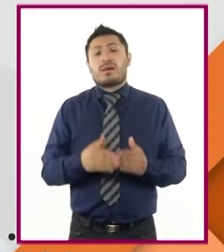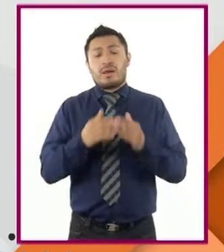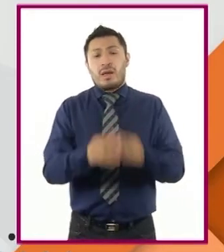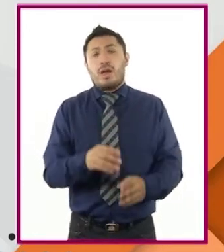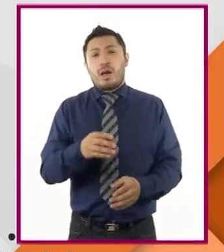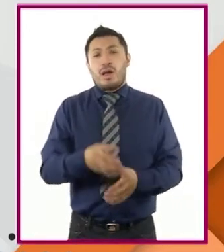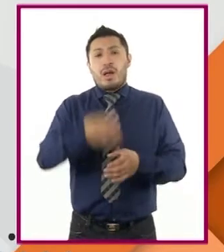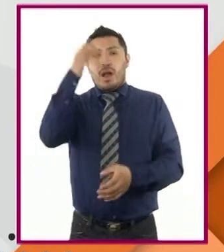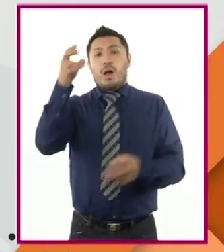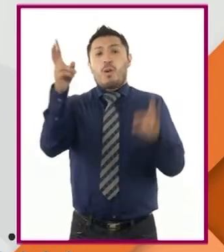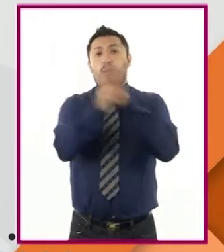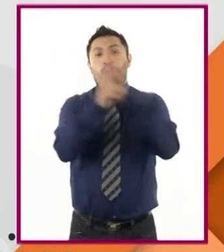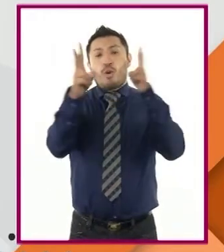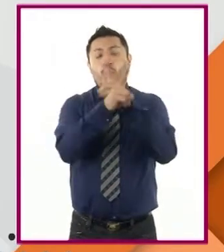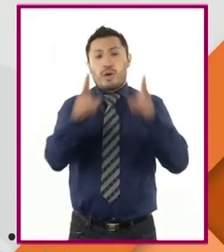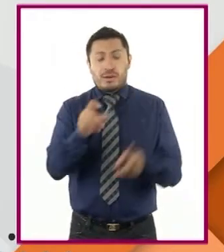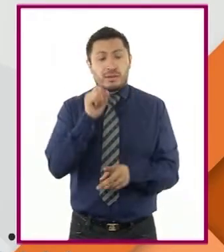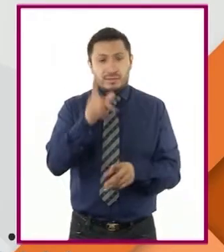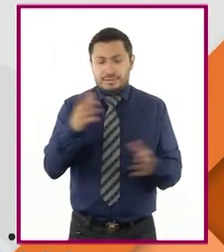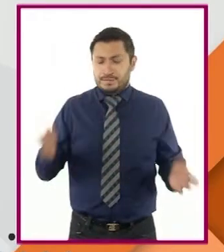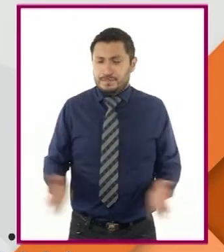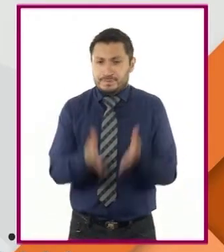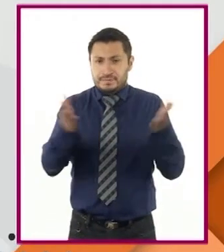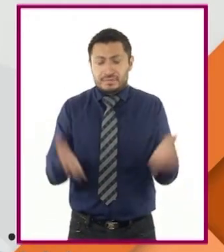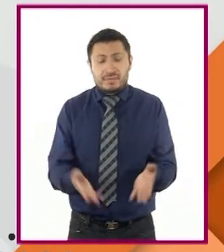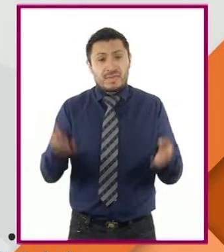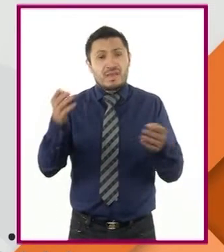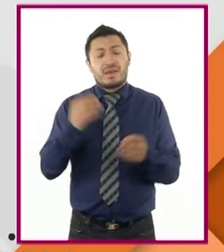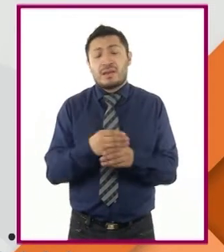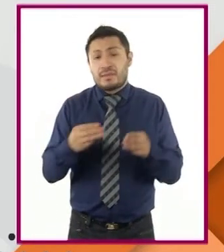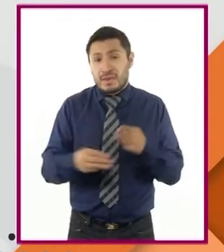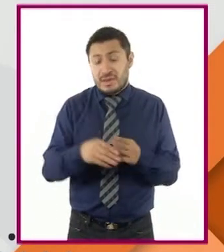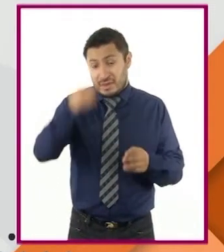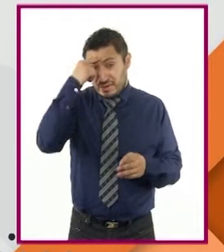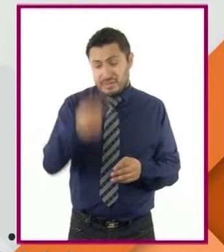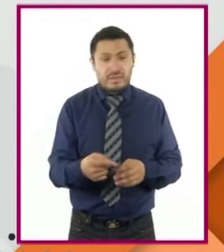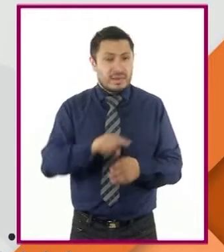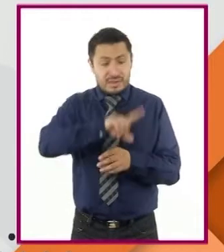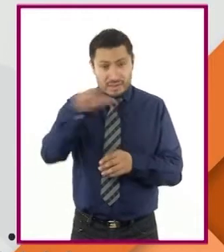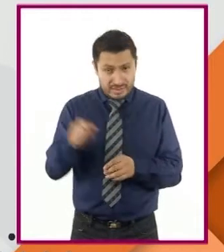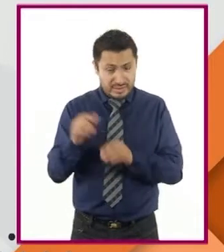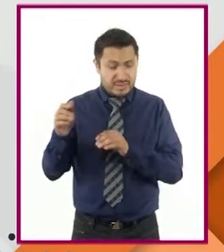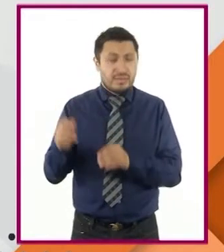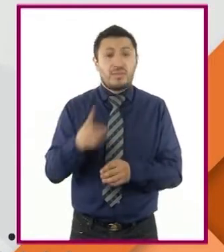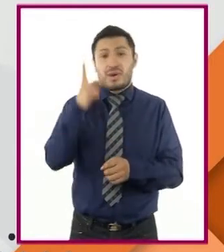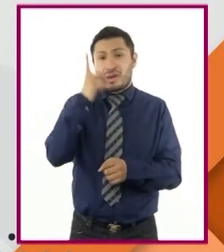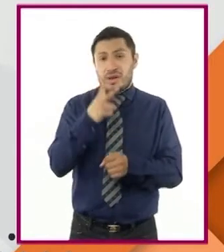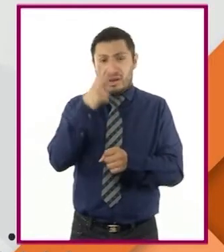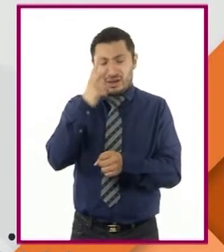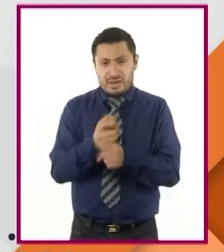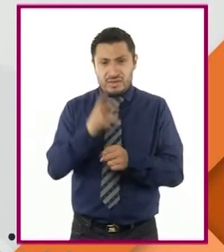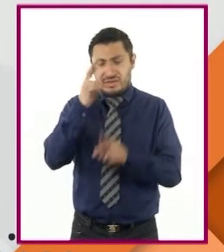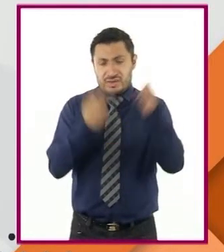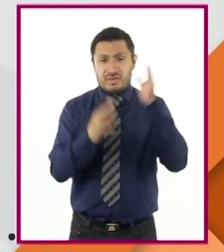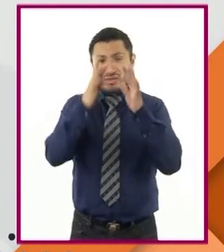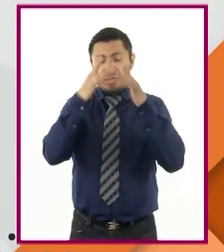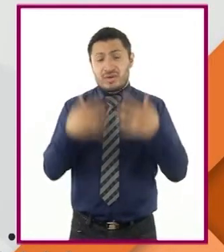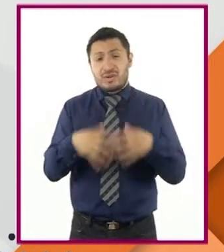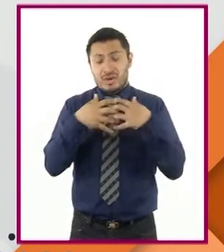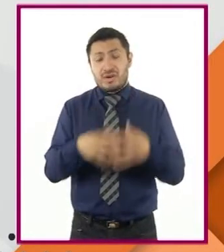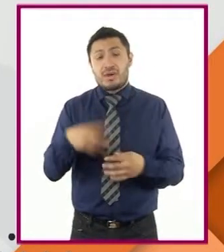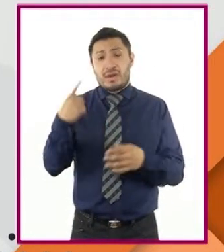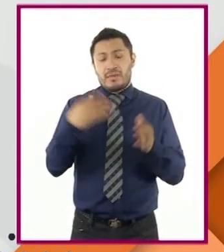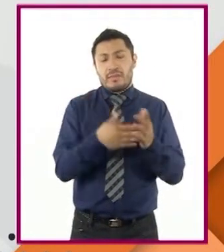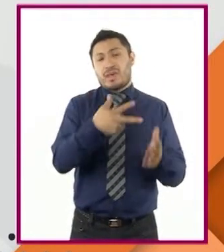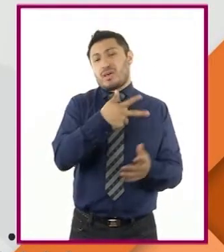como impulsores de la producción material. Para la segunda revolución industrial, durante el decenio de 1870,